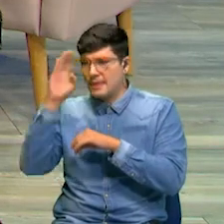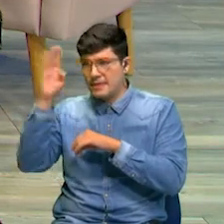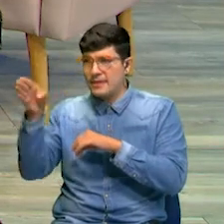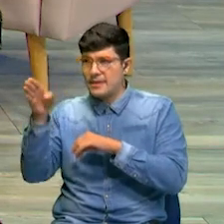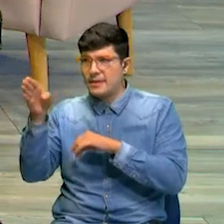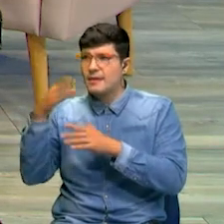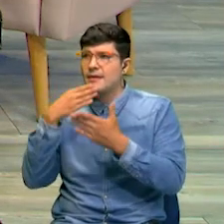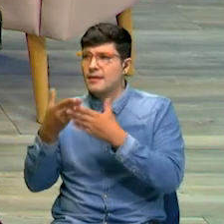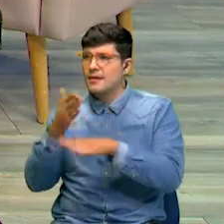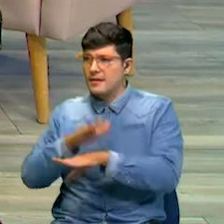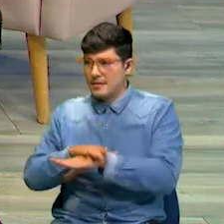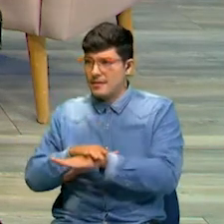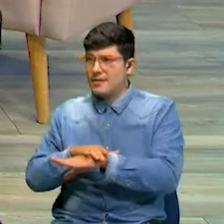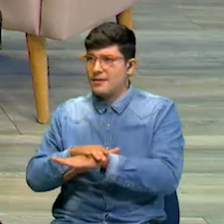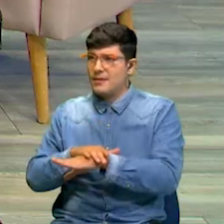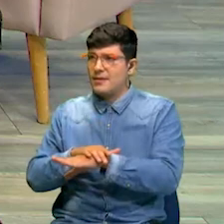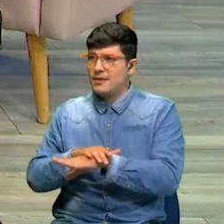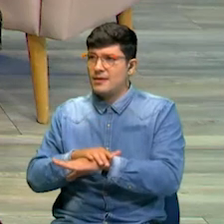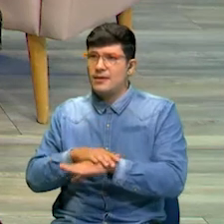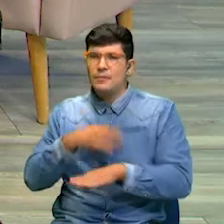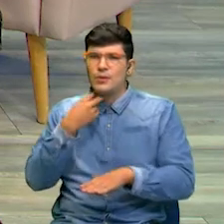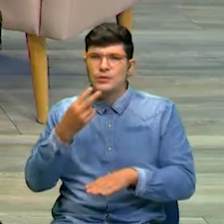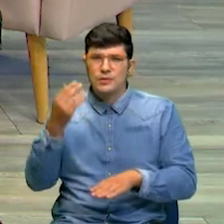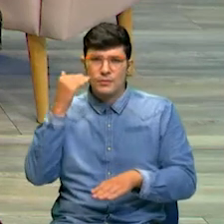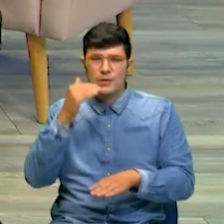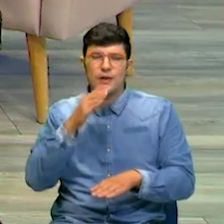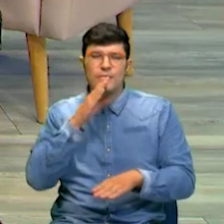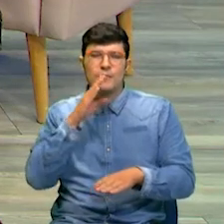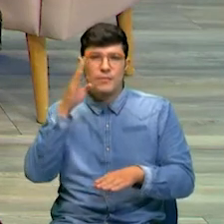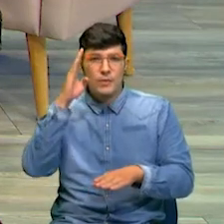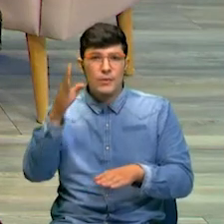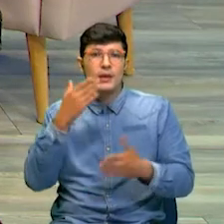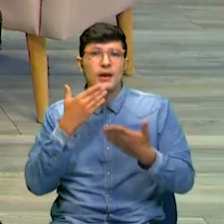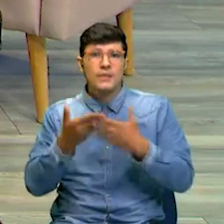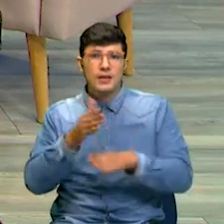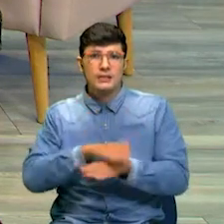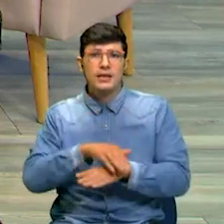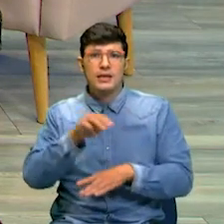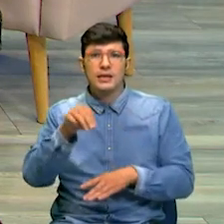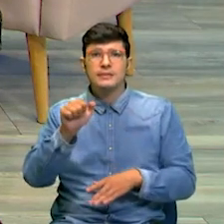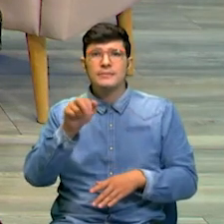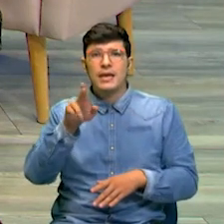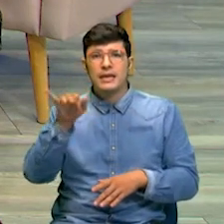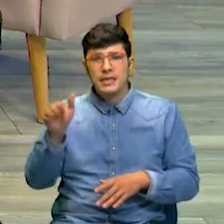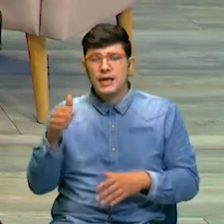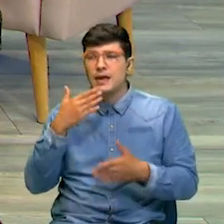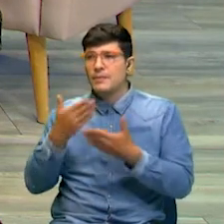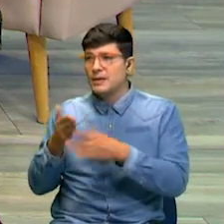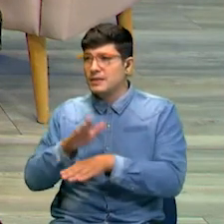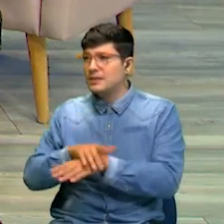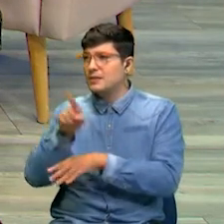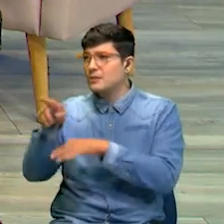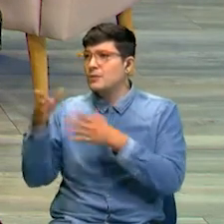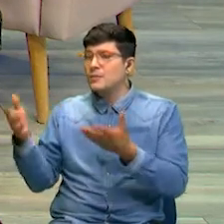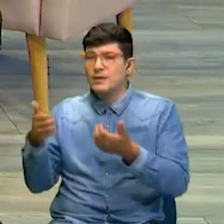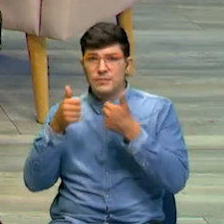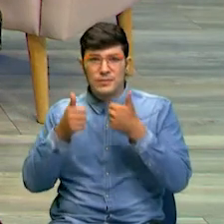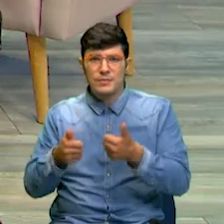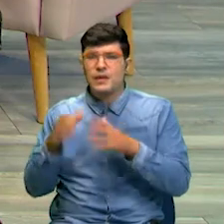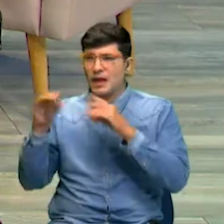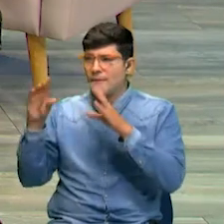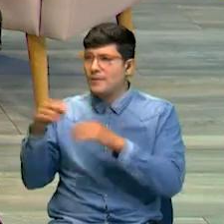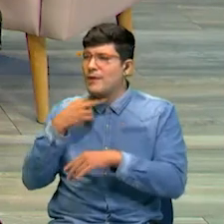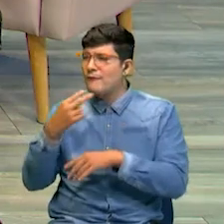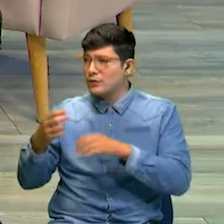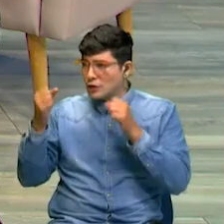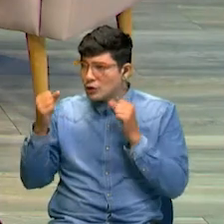Aló, buena tarde. Muy buenas tardes, habla con María. Hola María, ¿cómo está? Muy bien. María, hábleme un poco